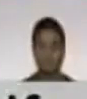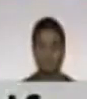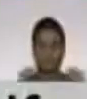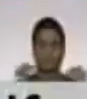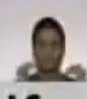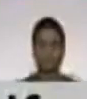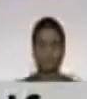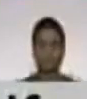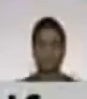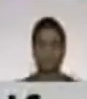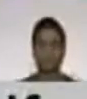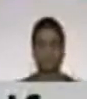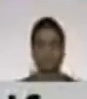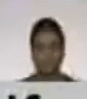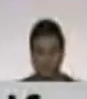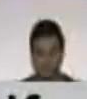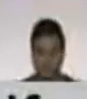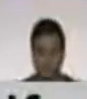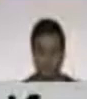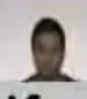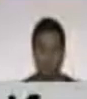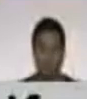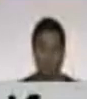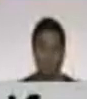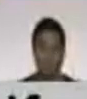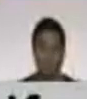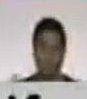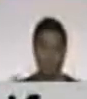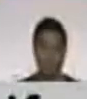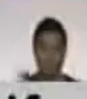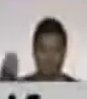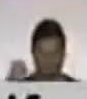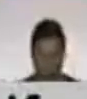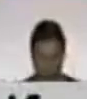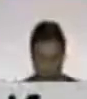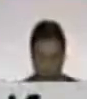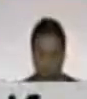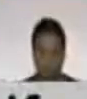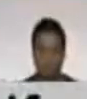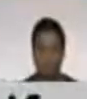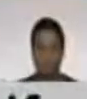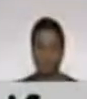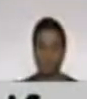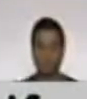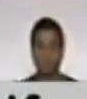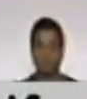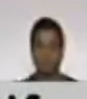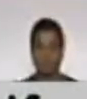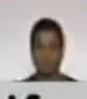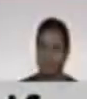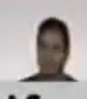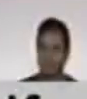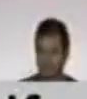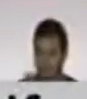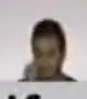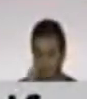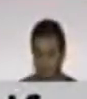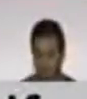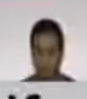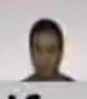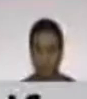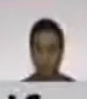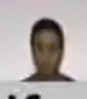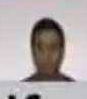supuesto, que no esté al servicio del gobierno en turno. Eso que el INE le dio como garantía a